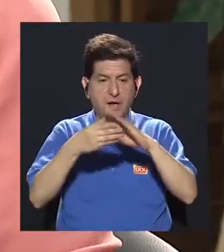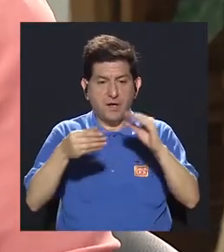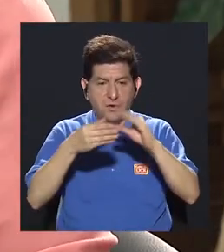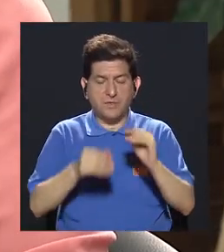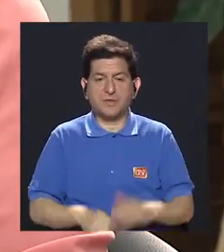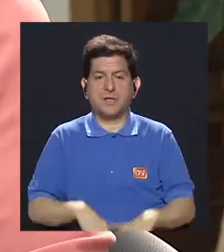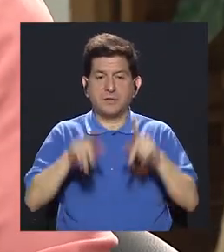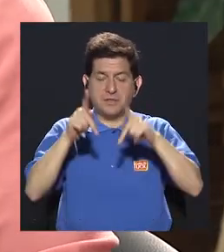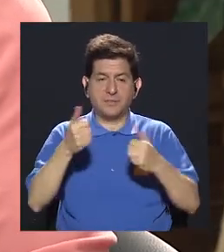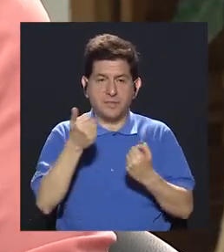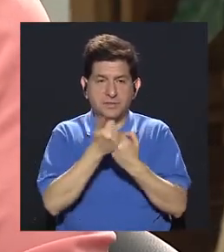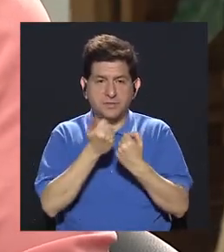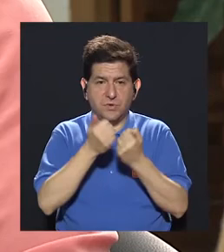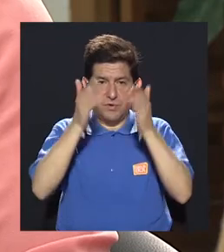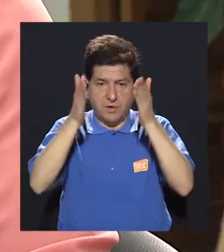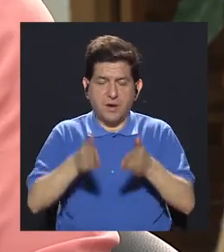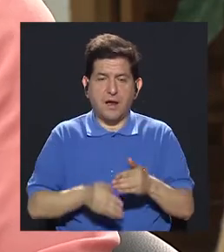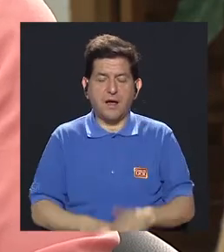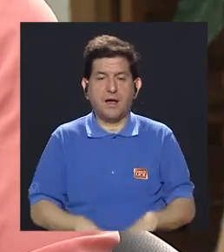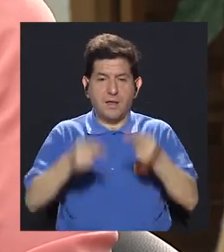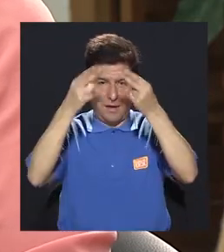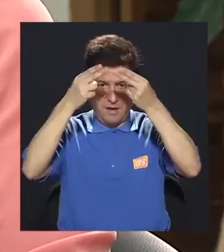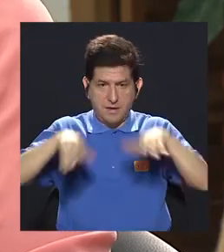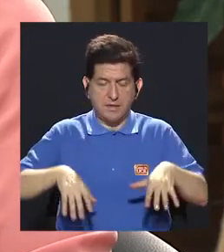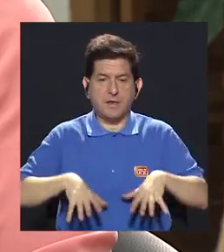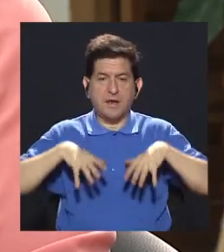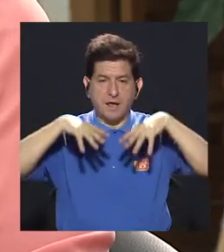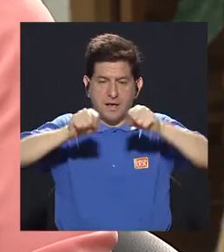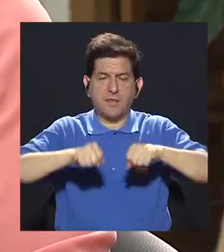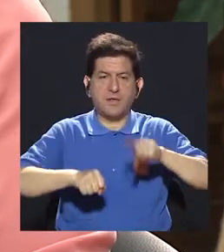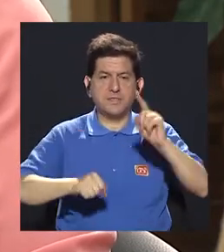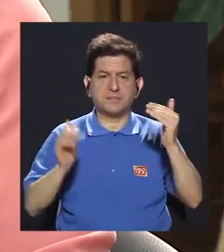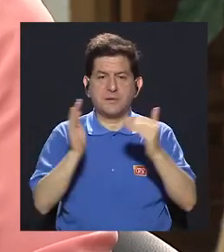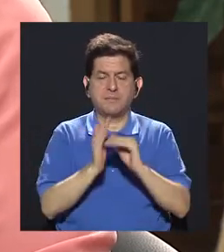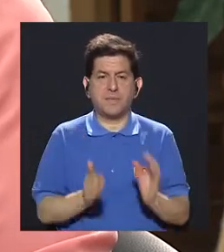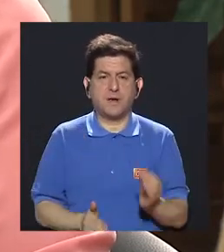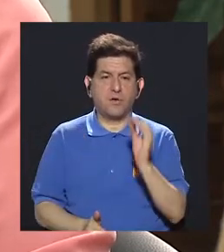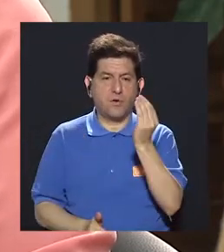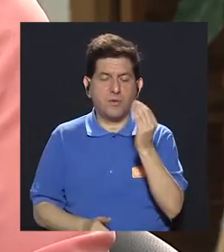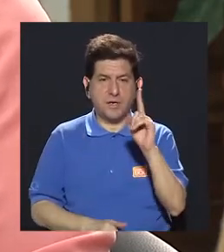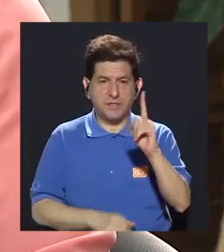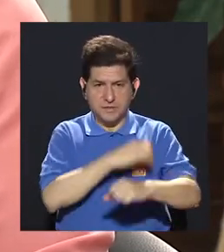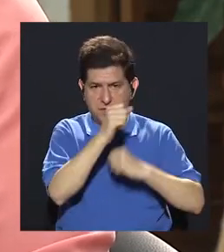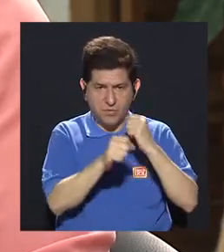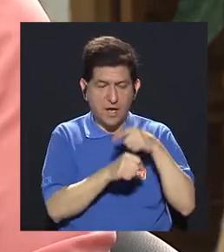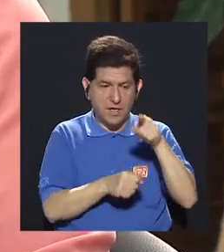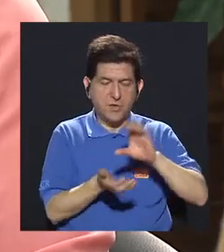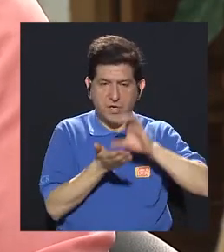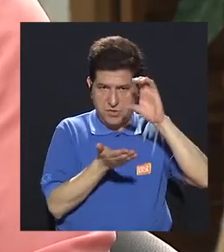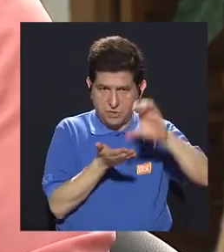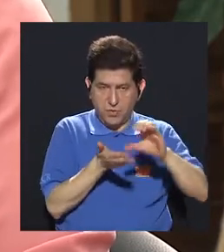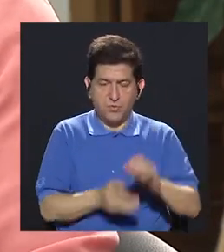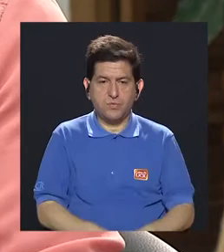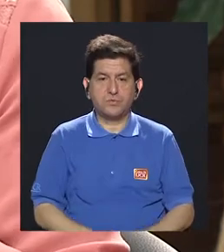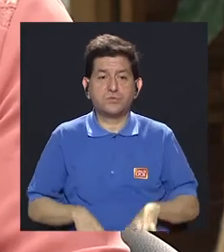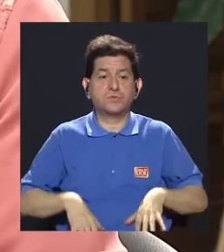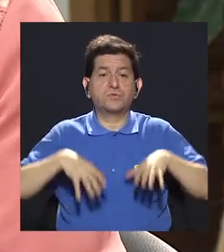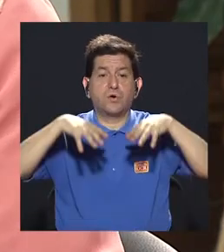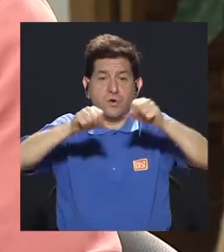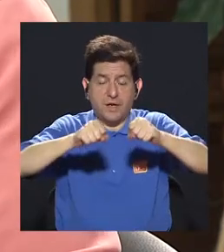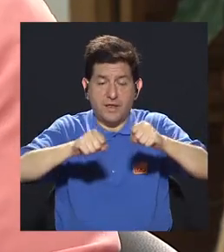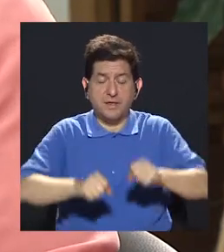comentarios de su facilitador o facilitadora virtual, y se gradúan cerca de 1,000 jóvenes al año de estos cursos en línea. Entonces hacemos